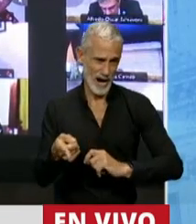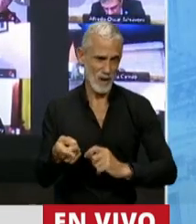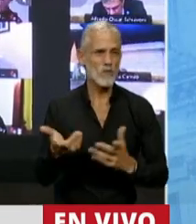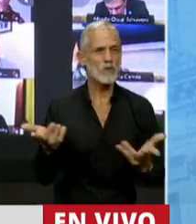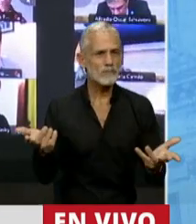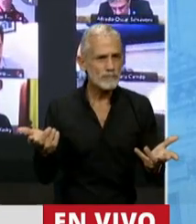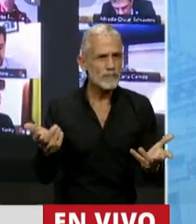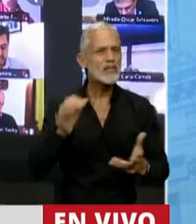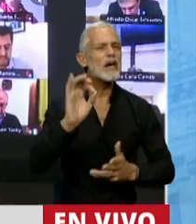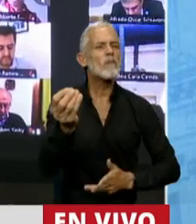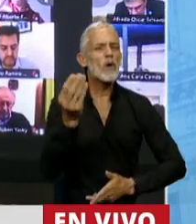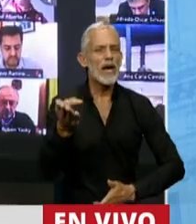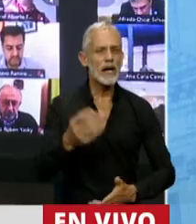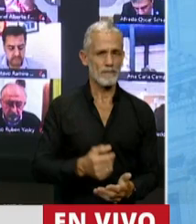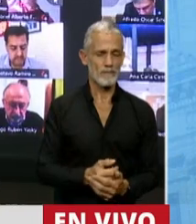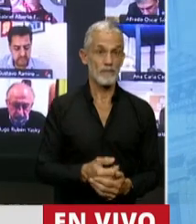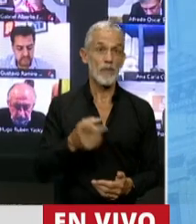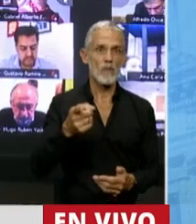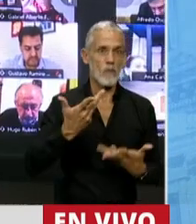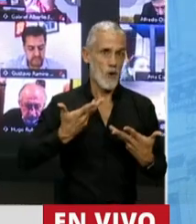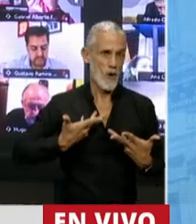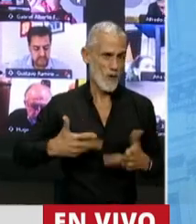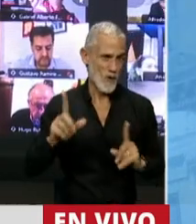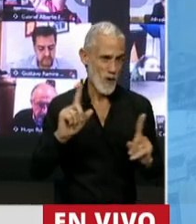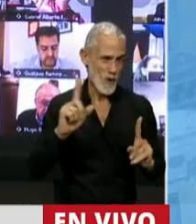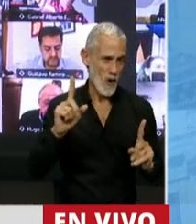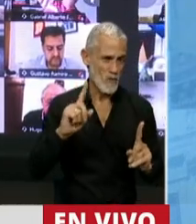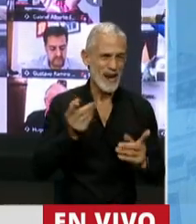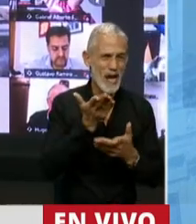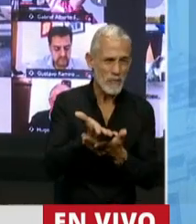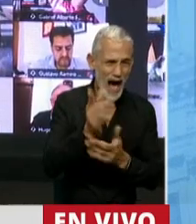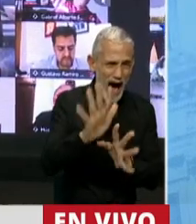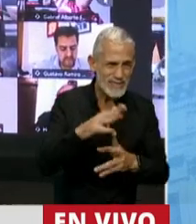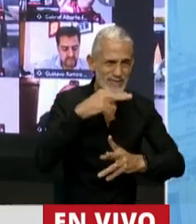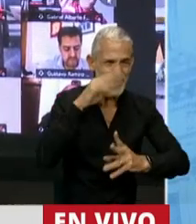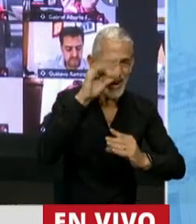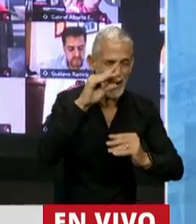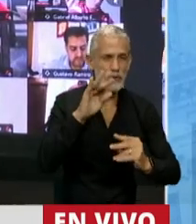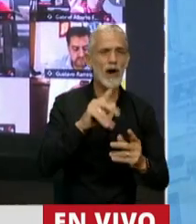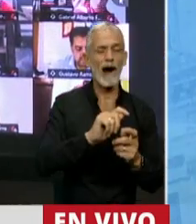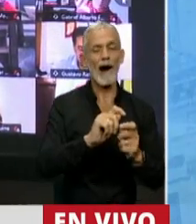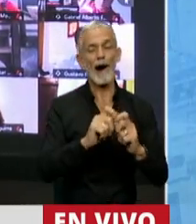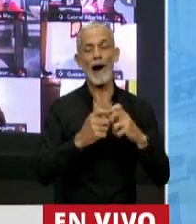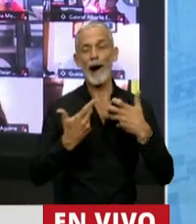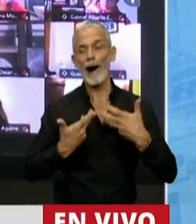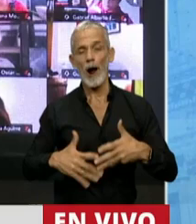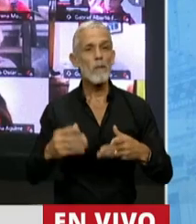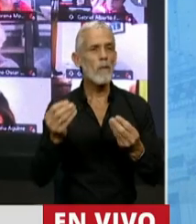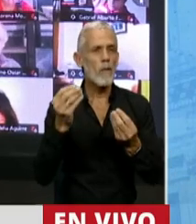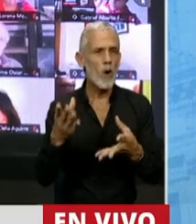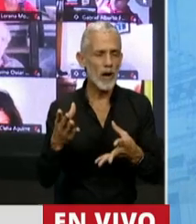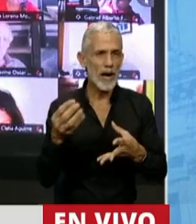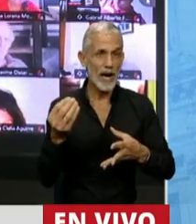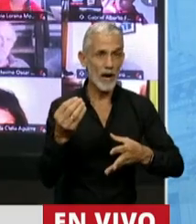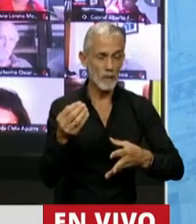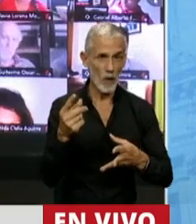qué? Porque no es natural que se pida. ¿Y sabe por qué se convirtió en natural? Porque